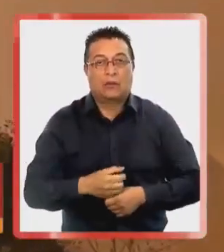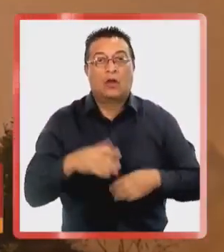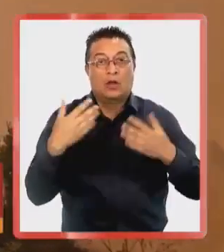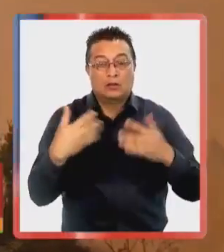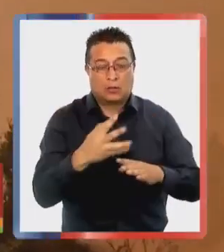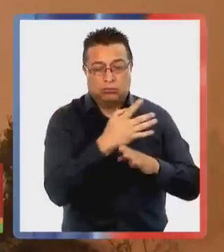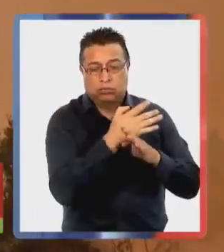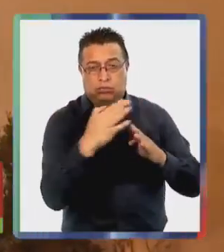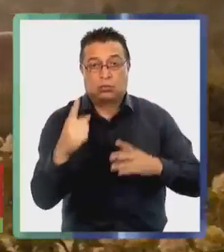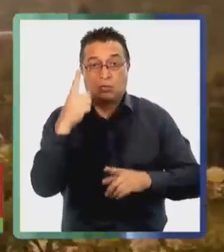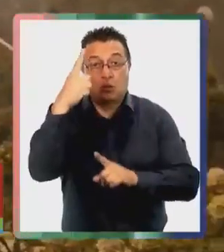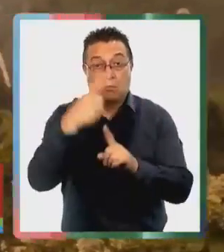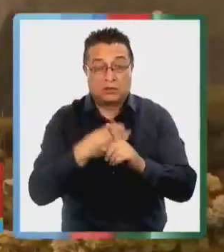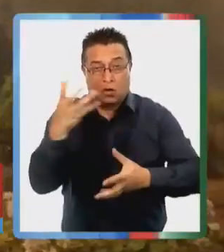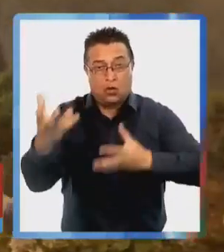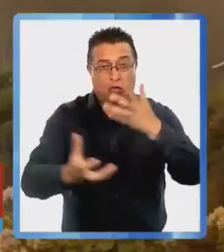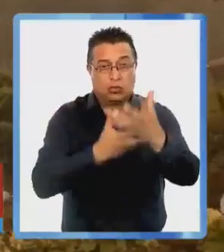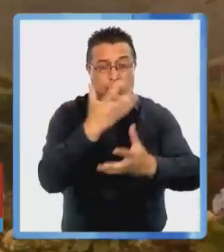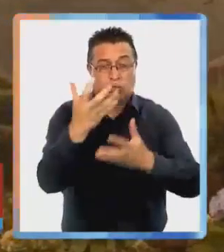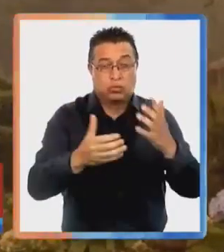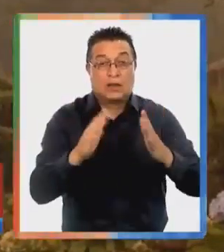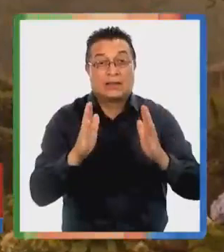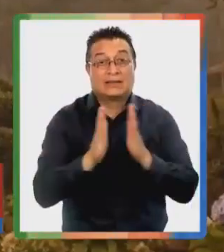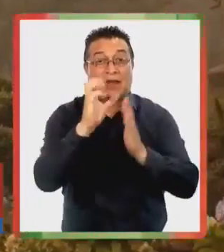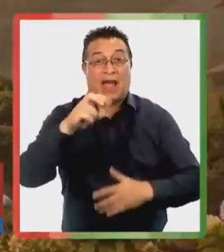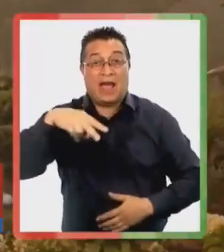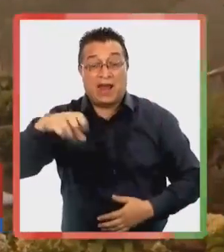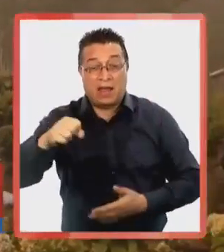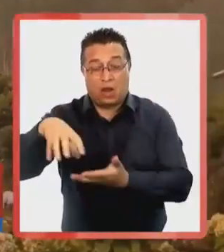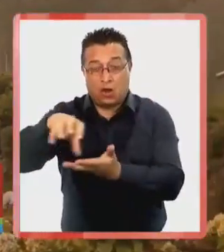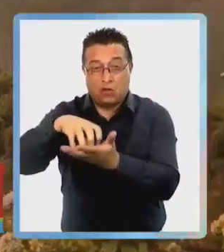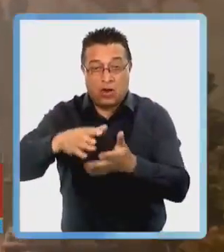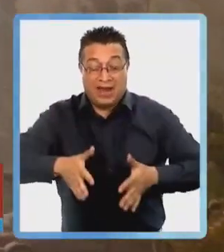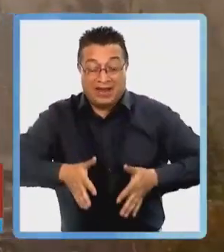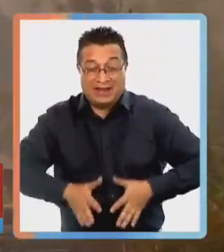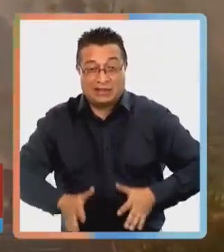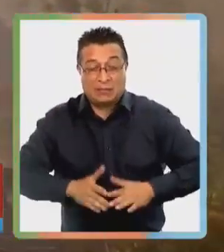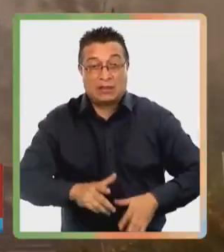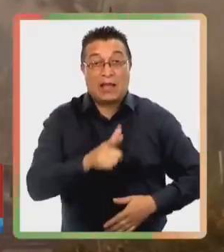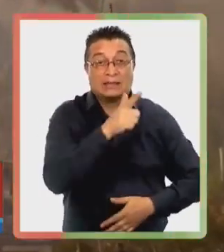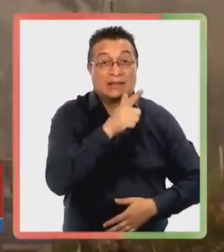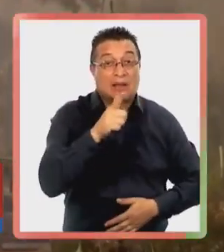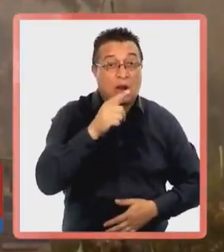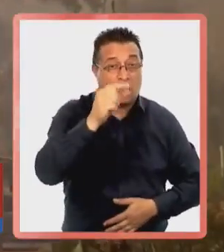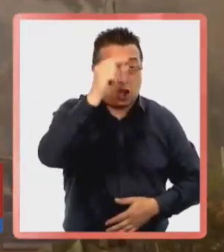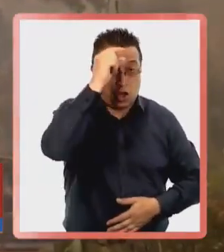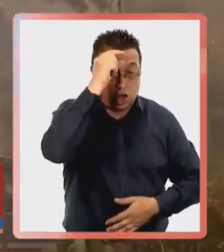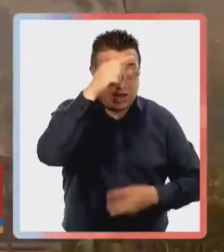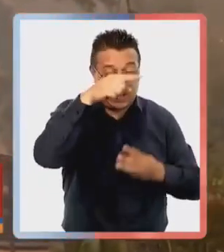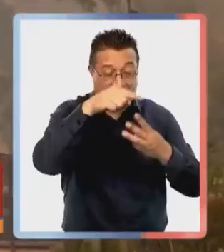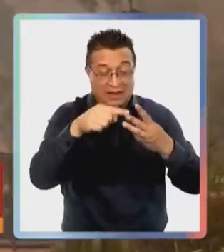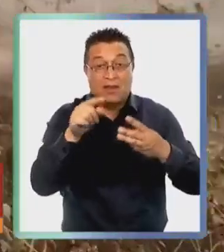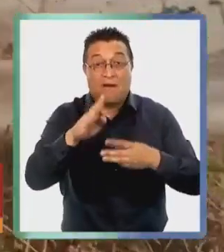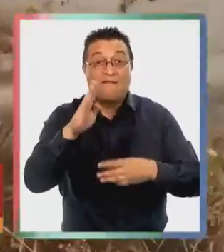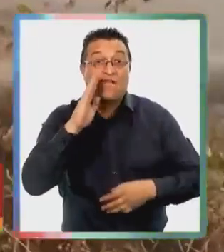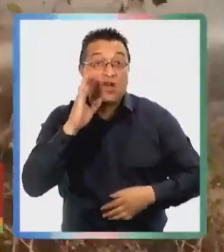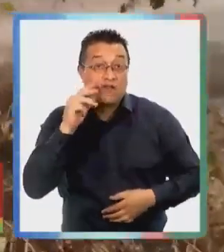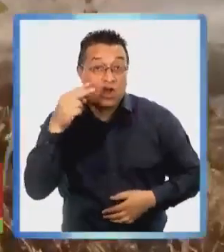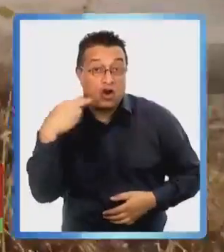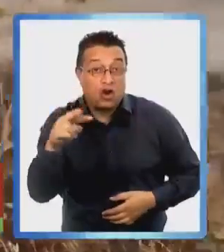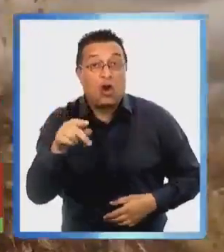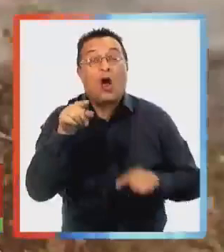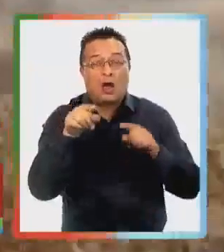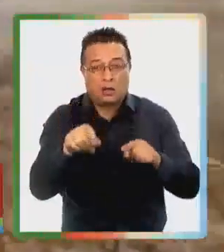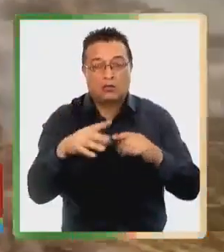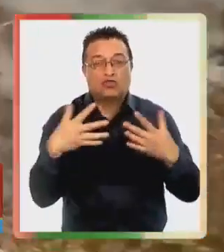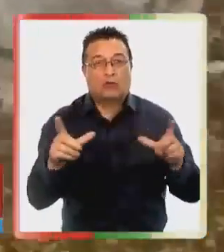voraz incendio de Santa Ana, que afectó a las comunas de Nacimiento, Santa Juana y Coronel en la región del Biobío, fue declarado como contenido.